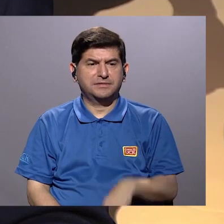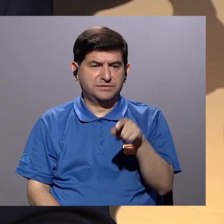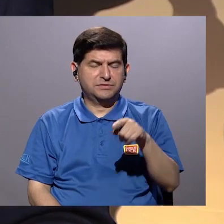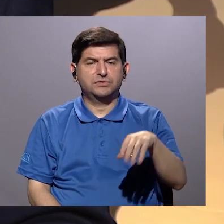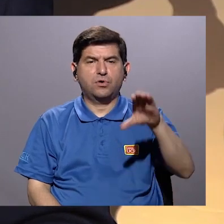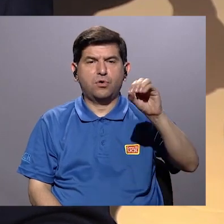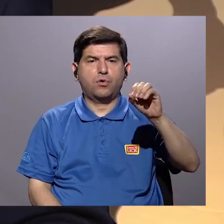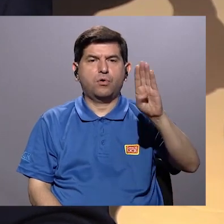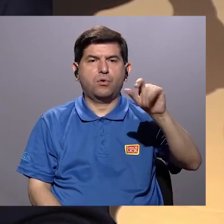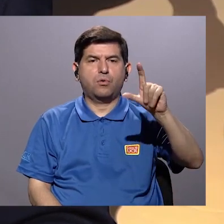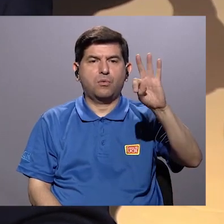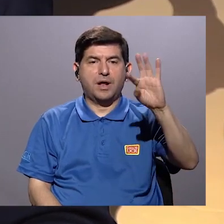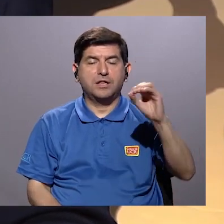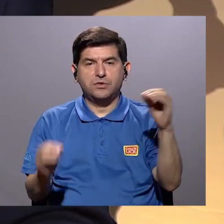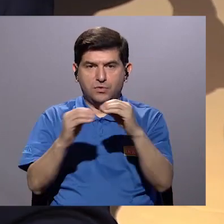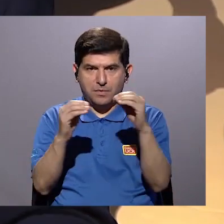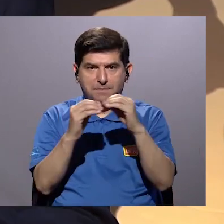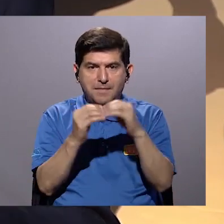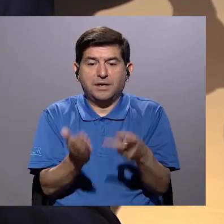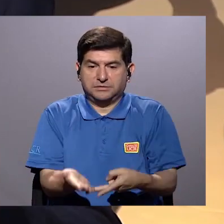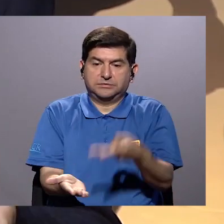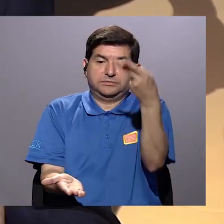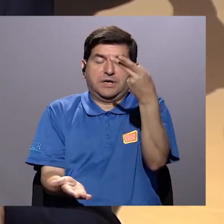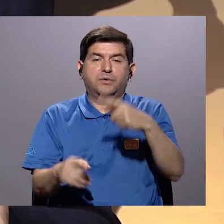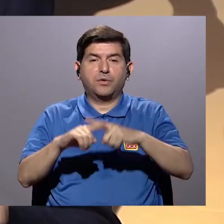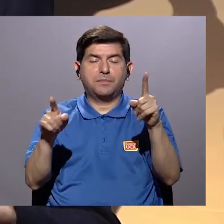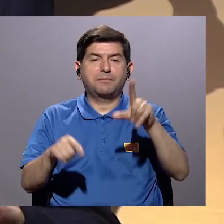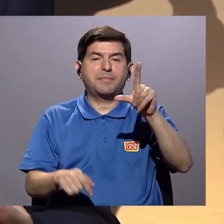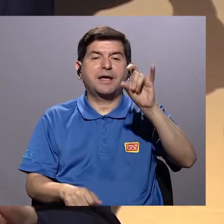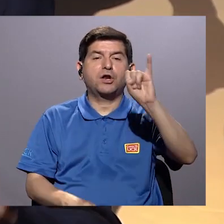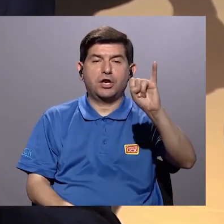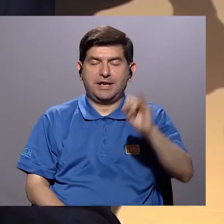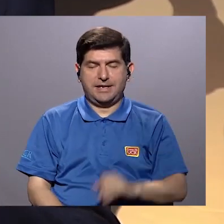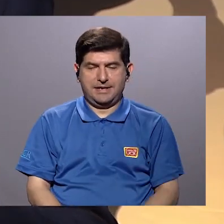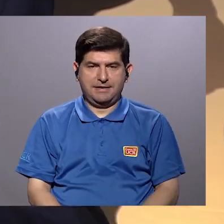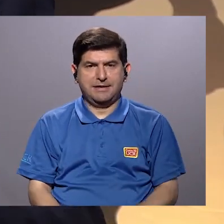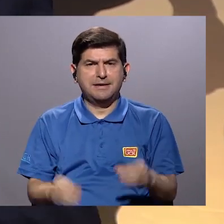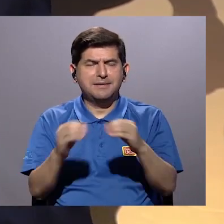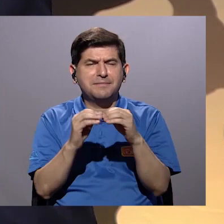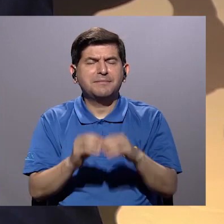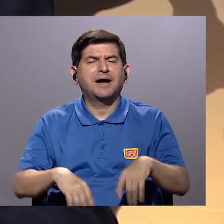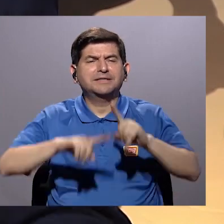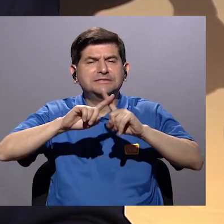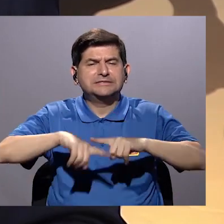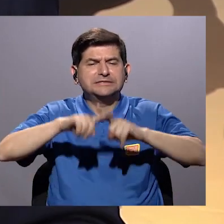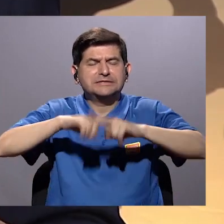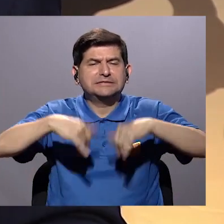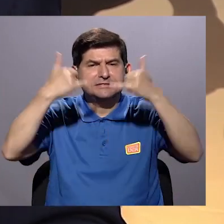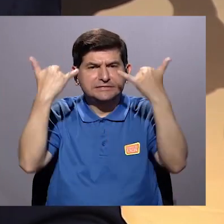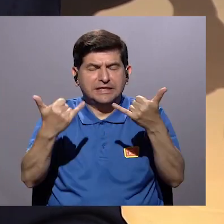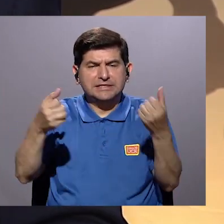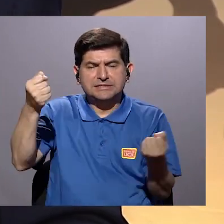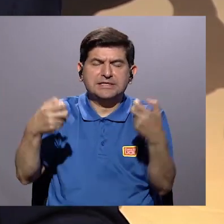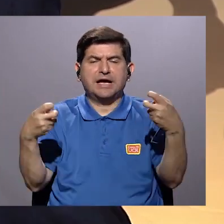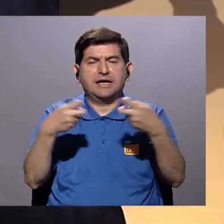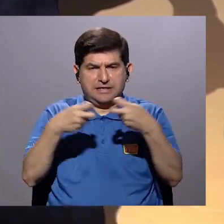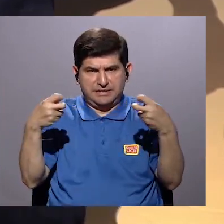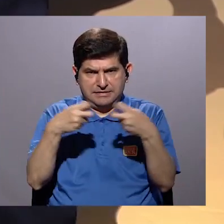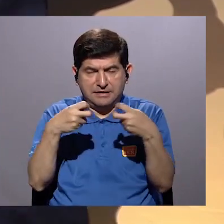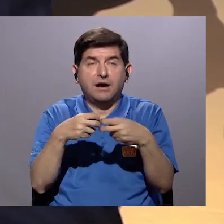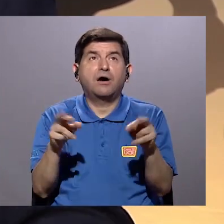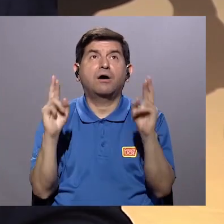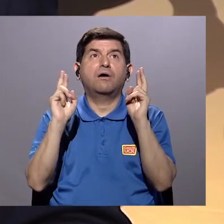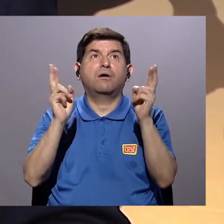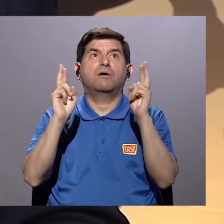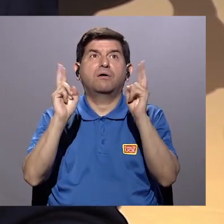elemento más valioso, ¿verdad? Pero el litio, por otro lado, y más con las tendencias que se están viendo en vehículos eléctricos y